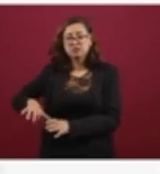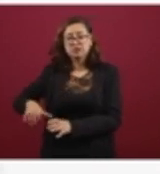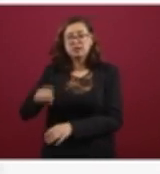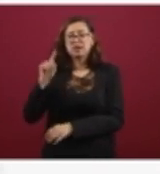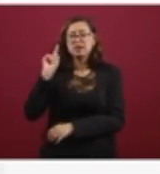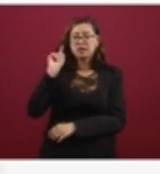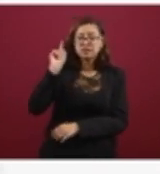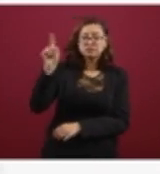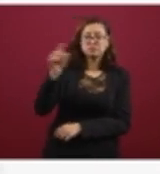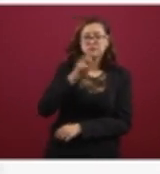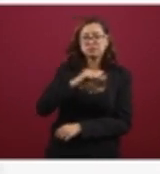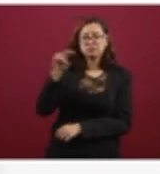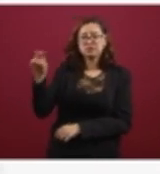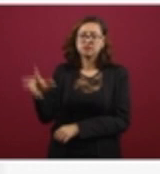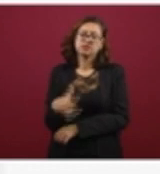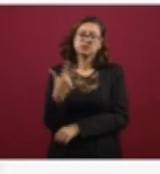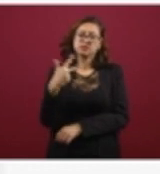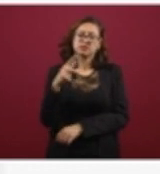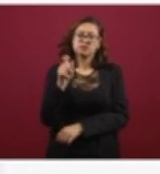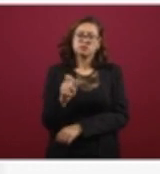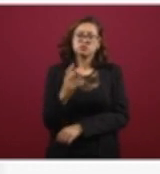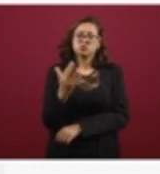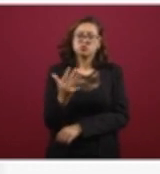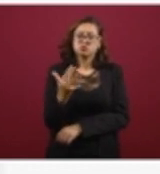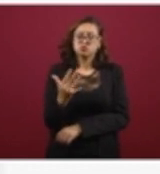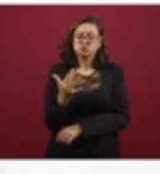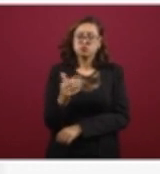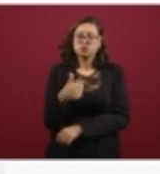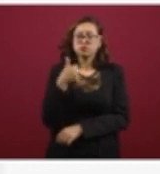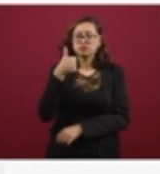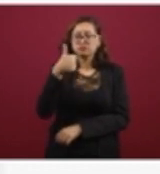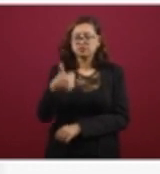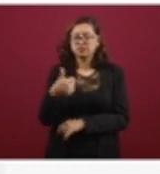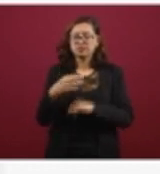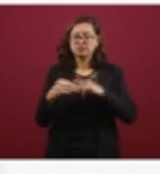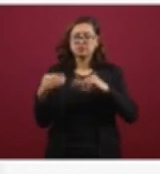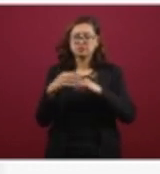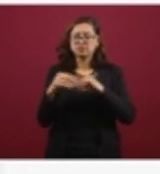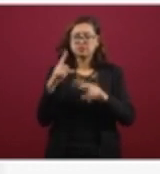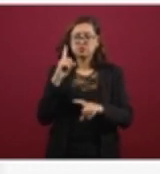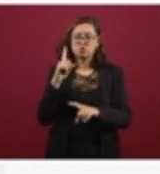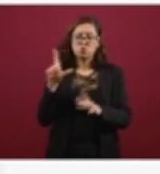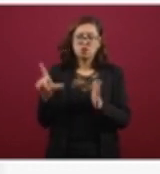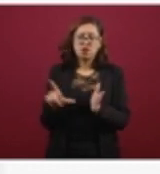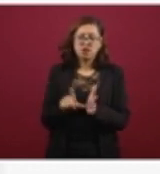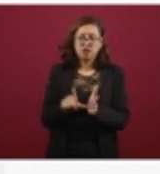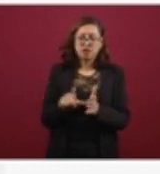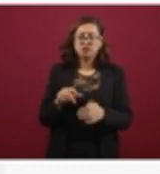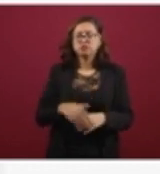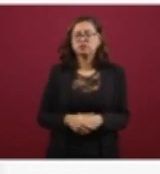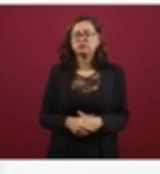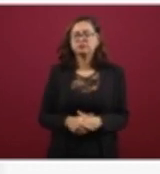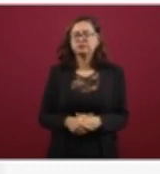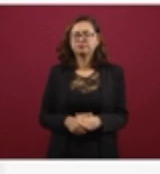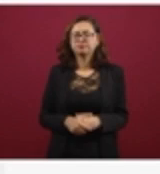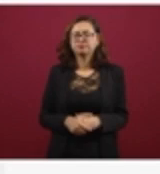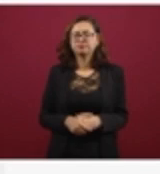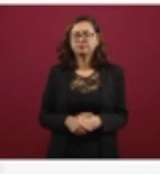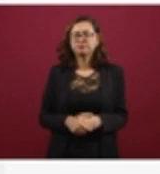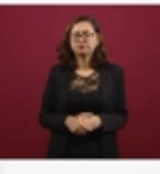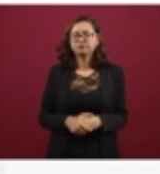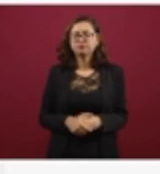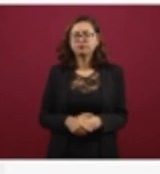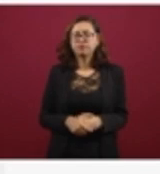Tarímbaro, Michoacán, a 13 pesos con 56 centavos por litro. Y en el caso de la verificación